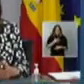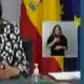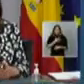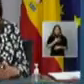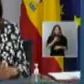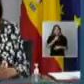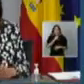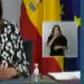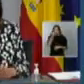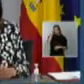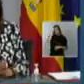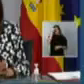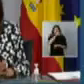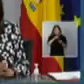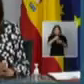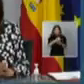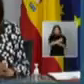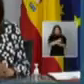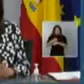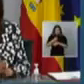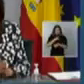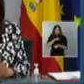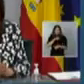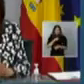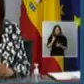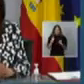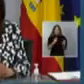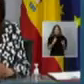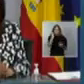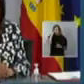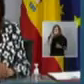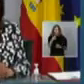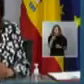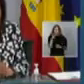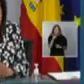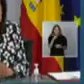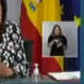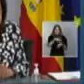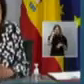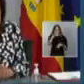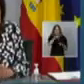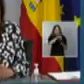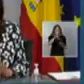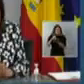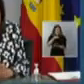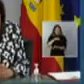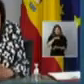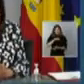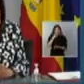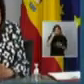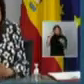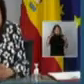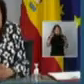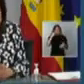está poniendo peligro al que viene a adelantarle y a ellos que van despacio. Ahora bien, hay más medidas, ¿no?, entre las que plantea el gobierno, el Ejecutivo,